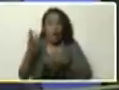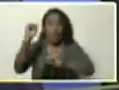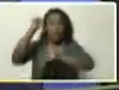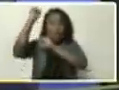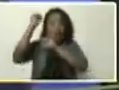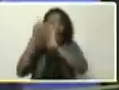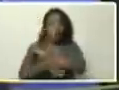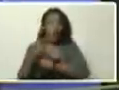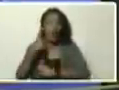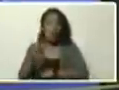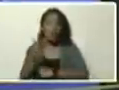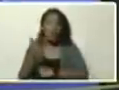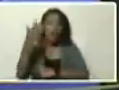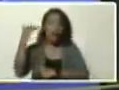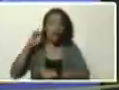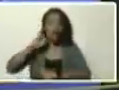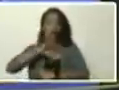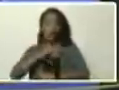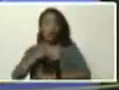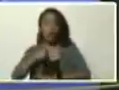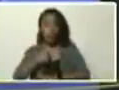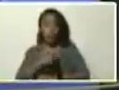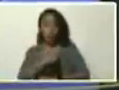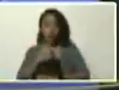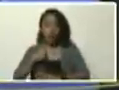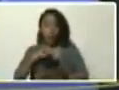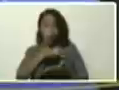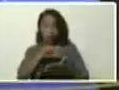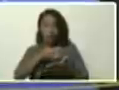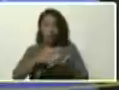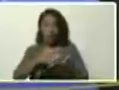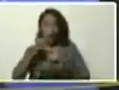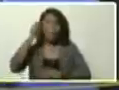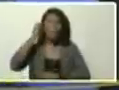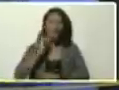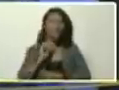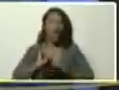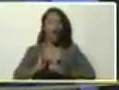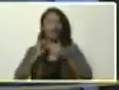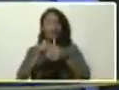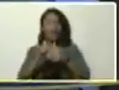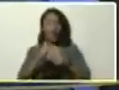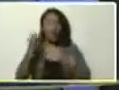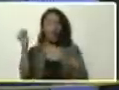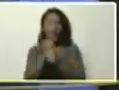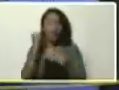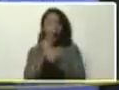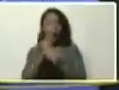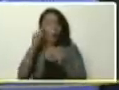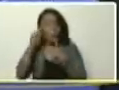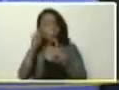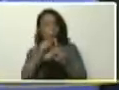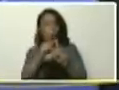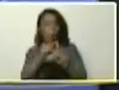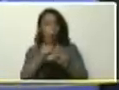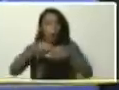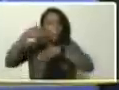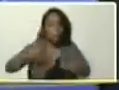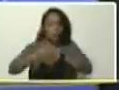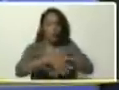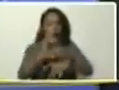Dicen algunos historiadores, me atrevo a leer, Bolívar, quien al inicio de las operaciones fija su cuartel general en